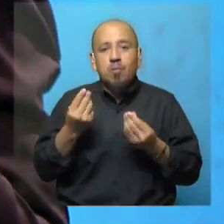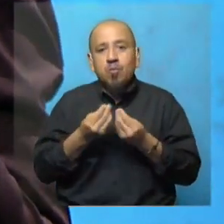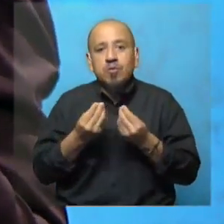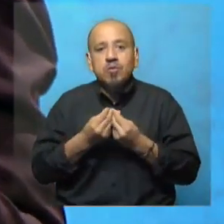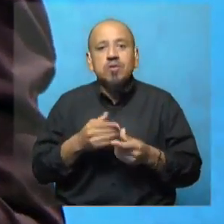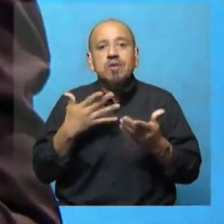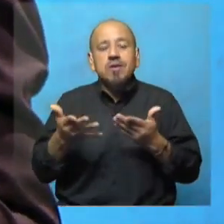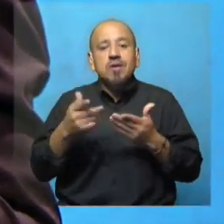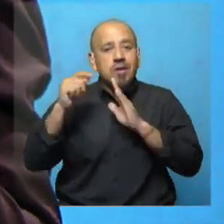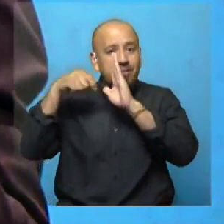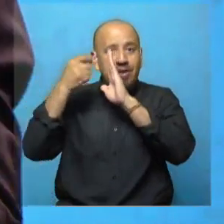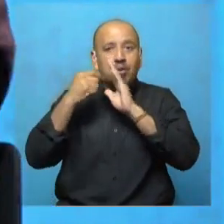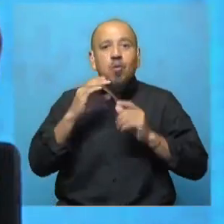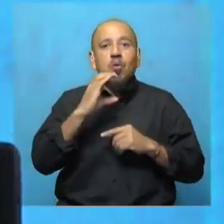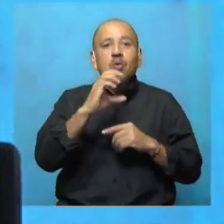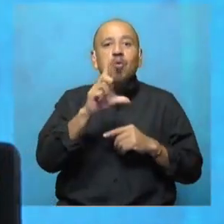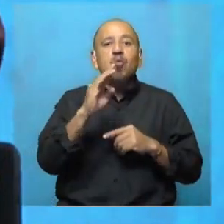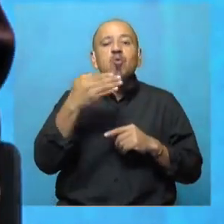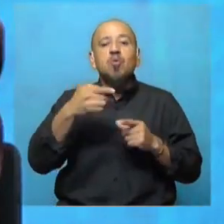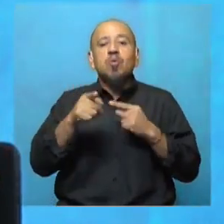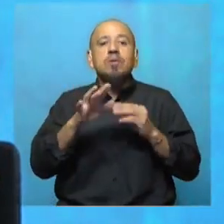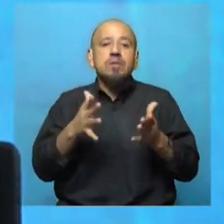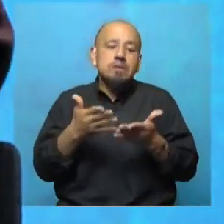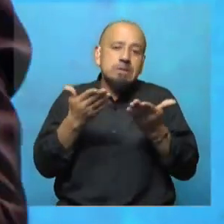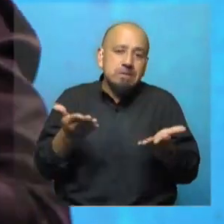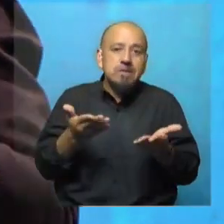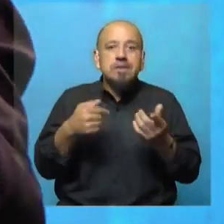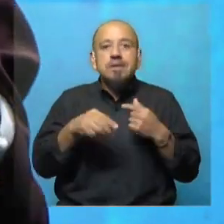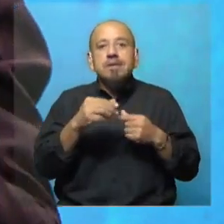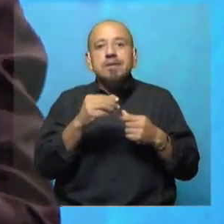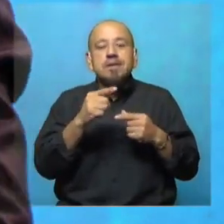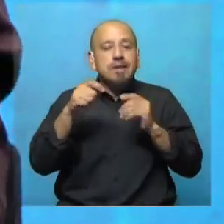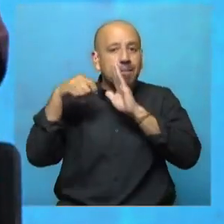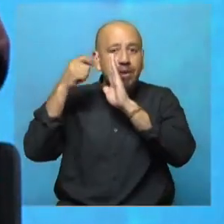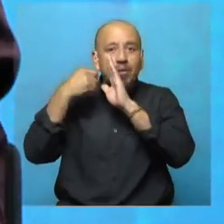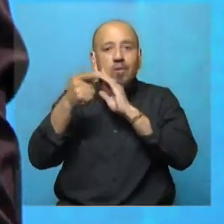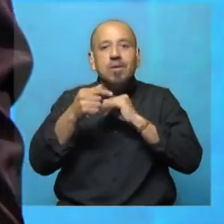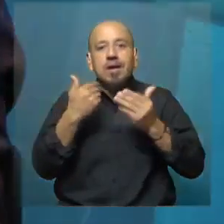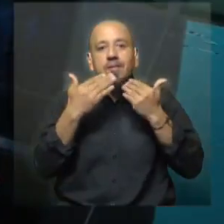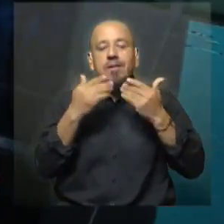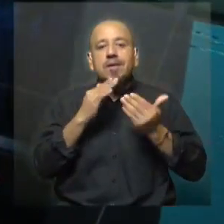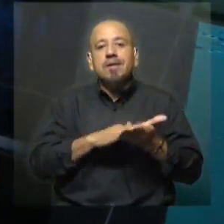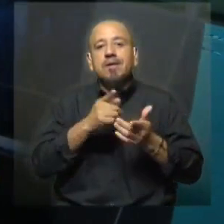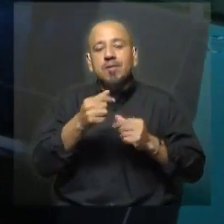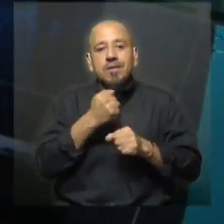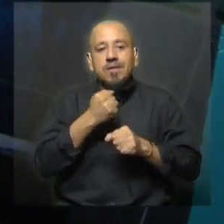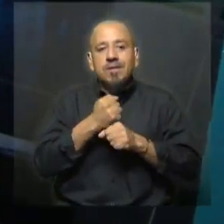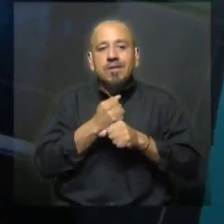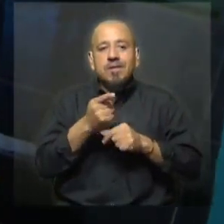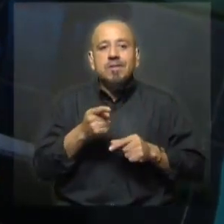Encanto ir al videoclub no era bueno a ver si la película no estaba te enojabas hablar con con los que trabajaban